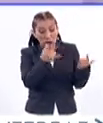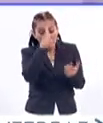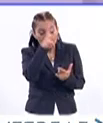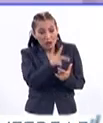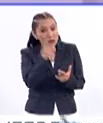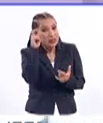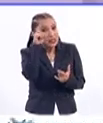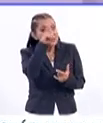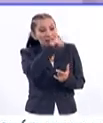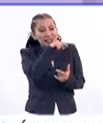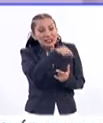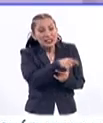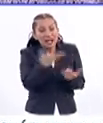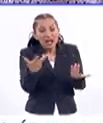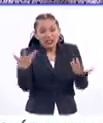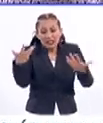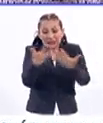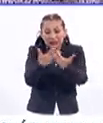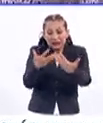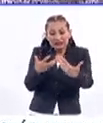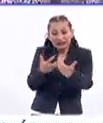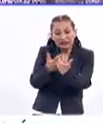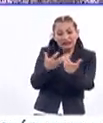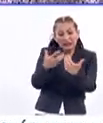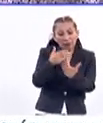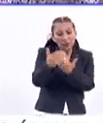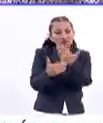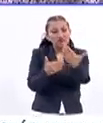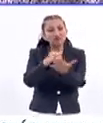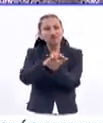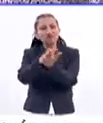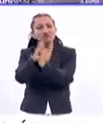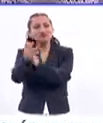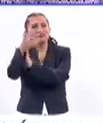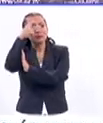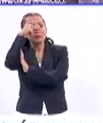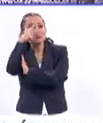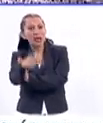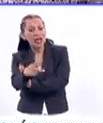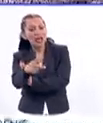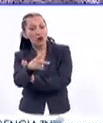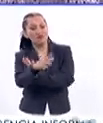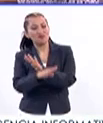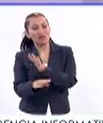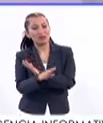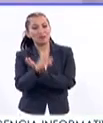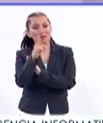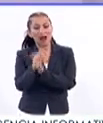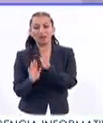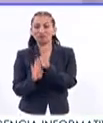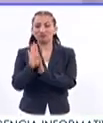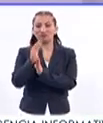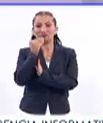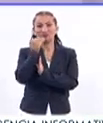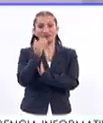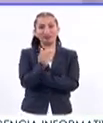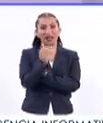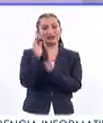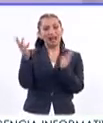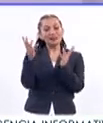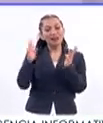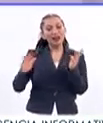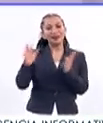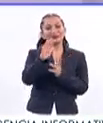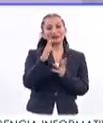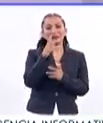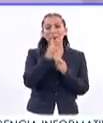México en el que tejió las fibras de la mexicanidad, que sentó las bases para poder realmente generar